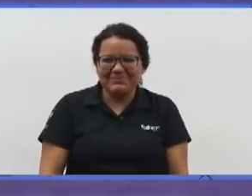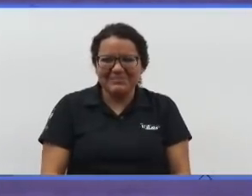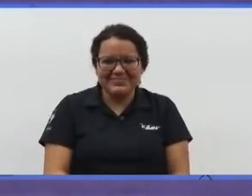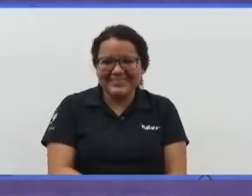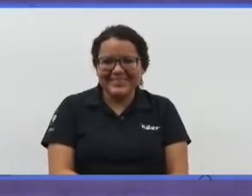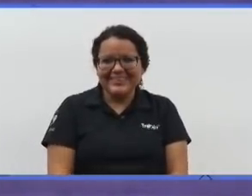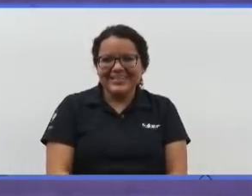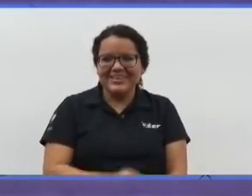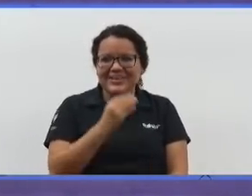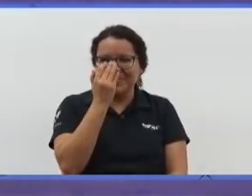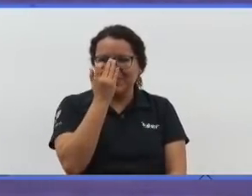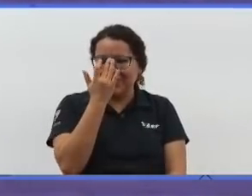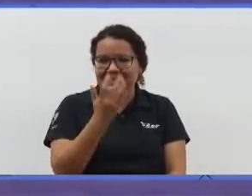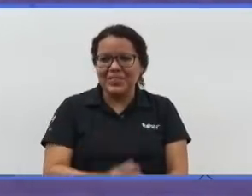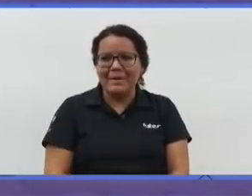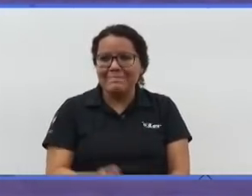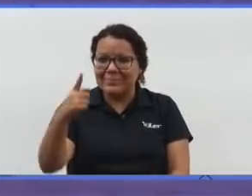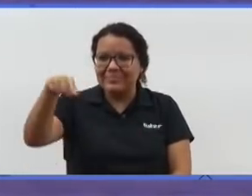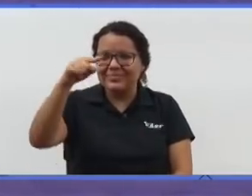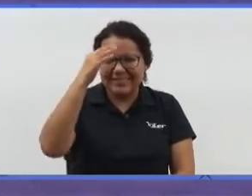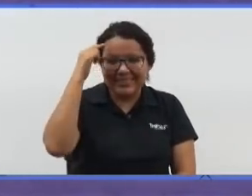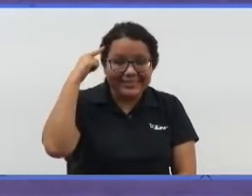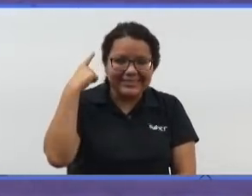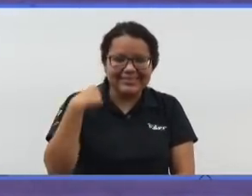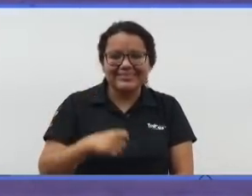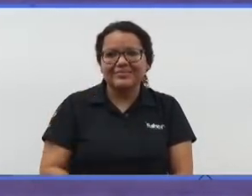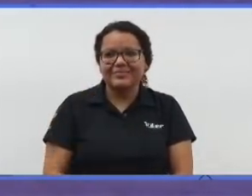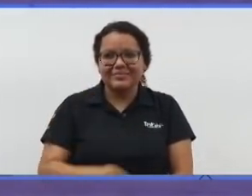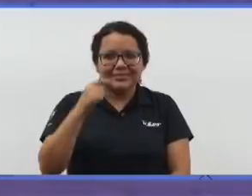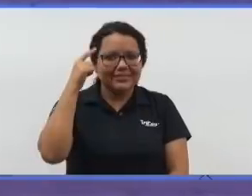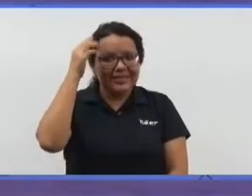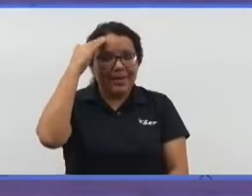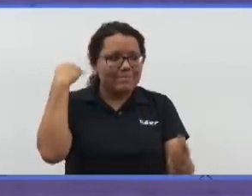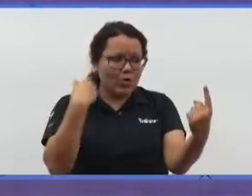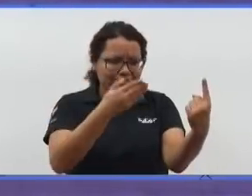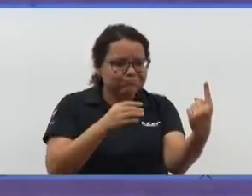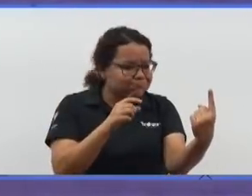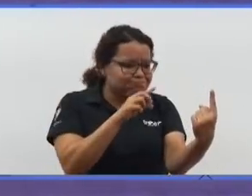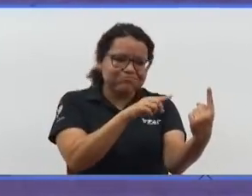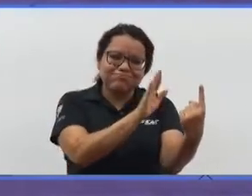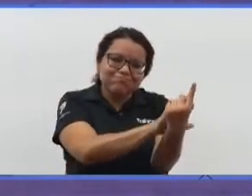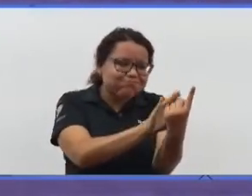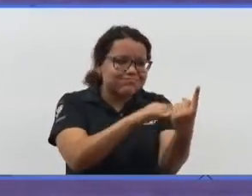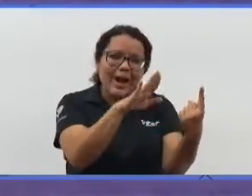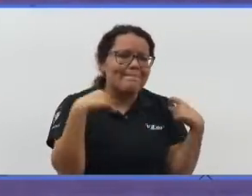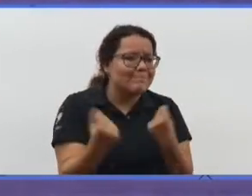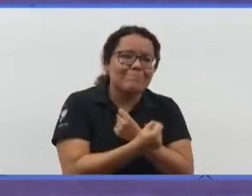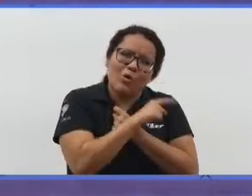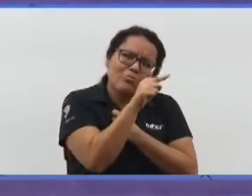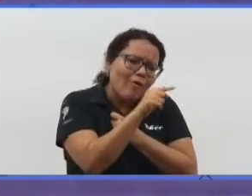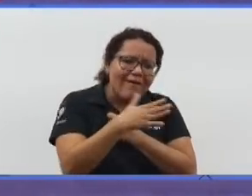usted le andaba con una locura que usted le decían de amor vos sos